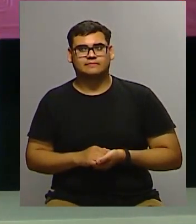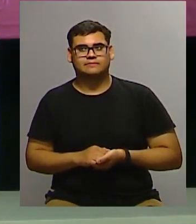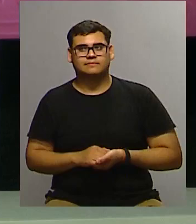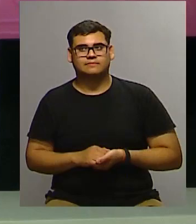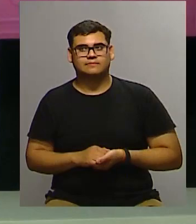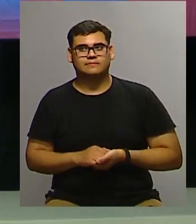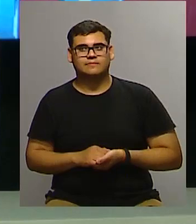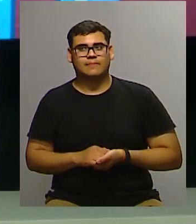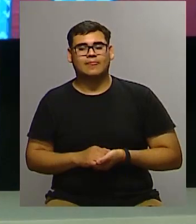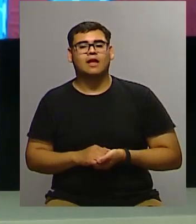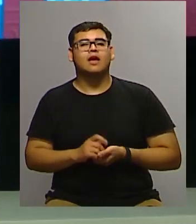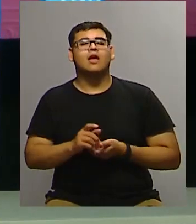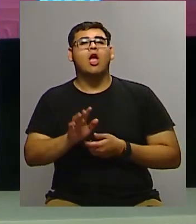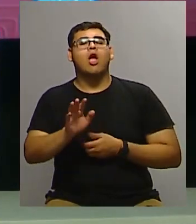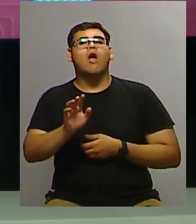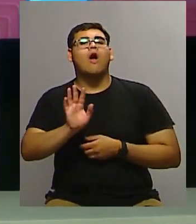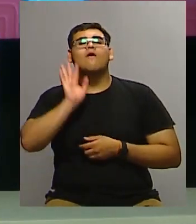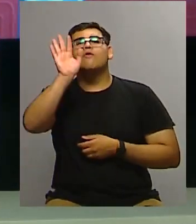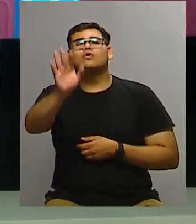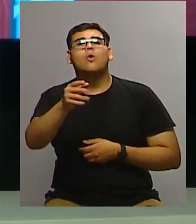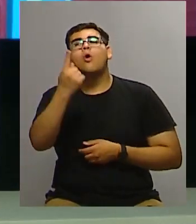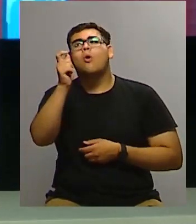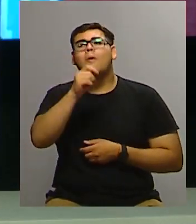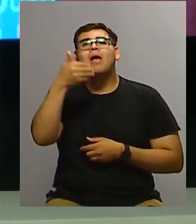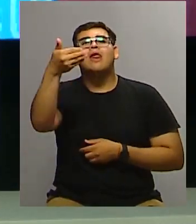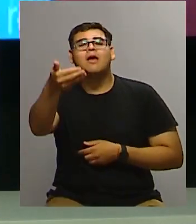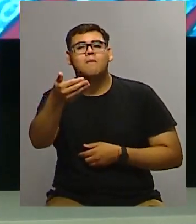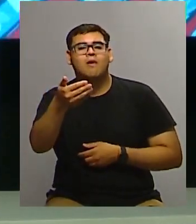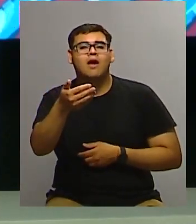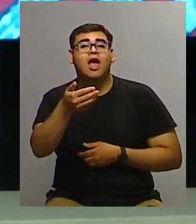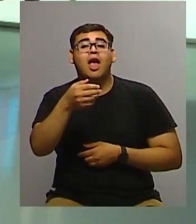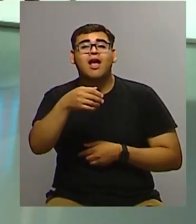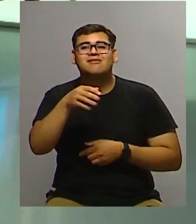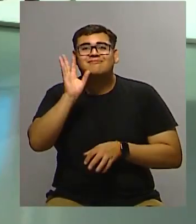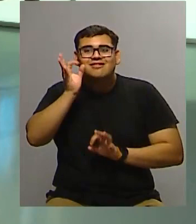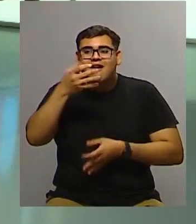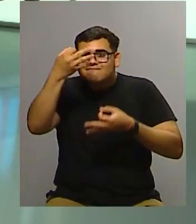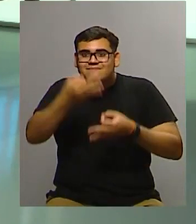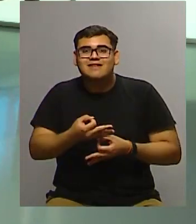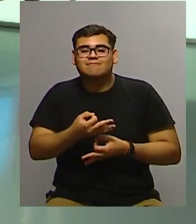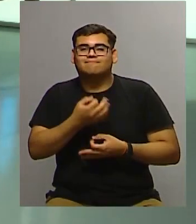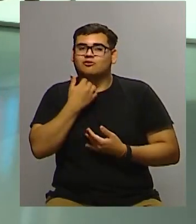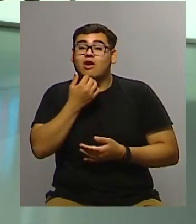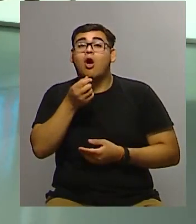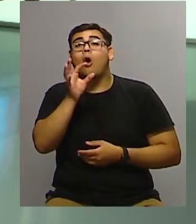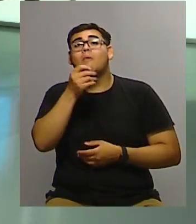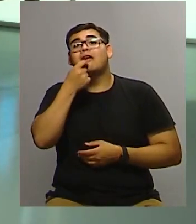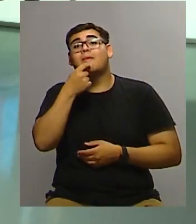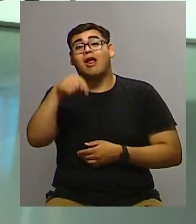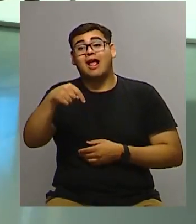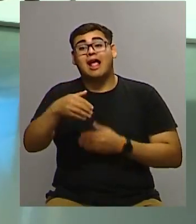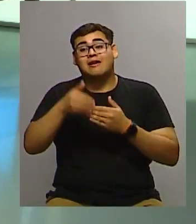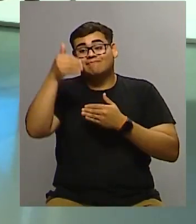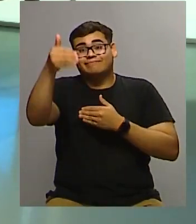es difícil saber qué va a pasar dentro de un mes, pensar lo que va a suceder de acá a 6 meses, bueno,